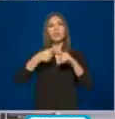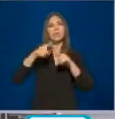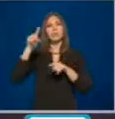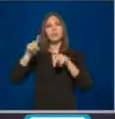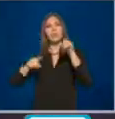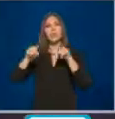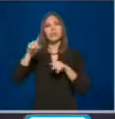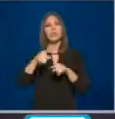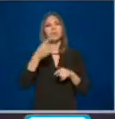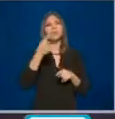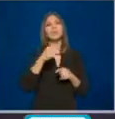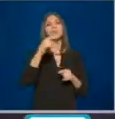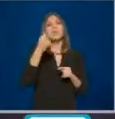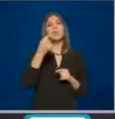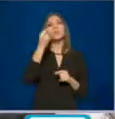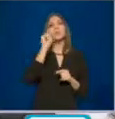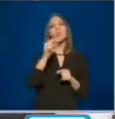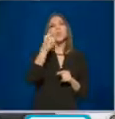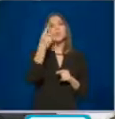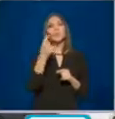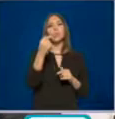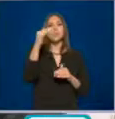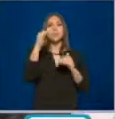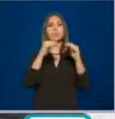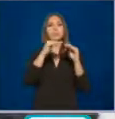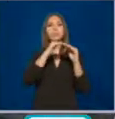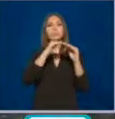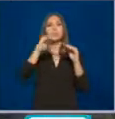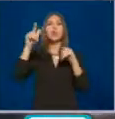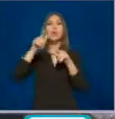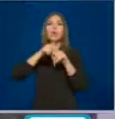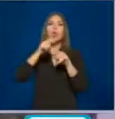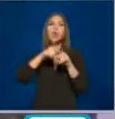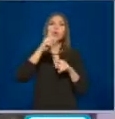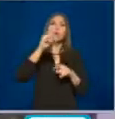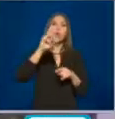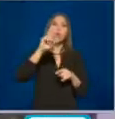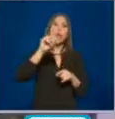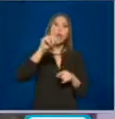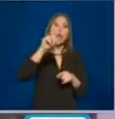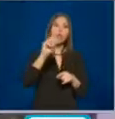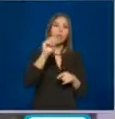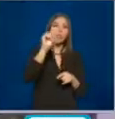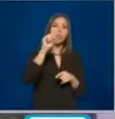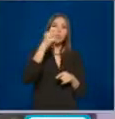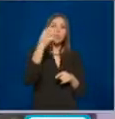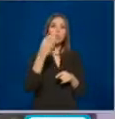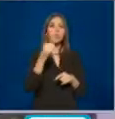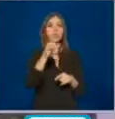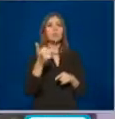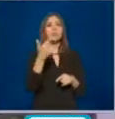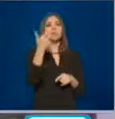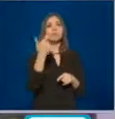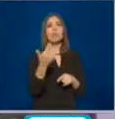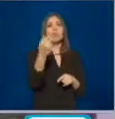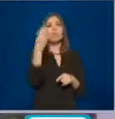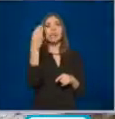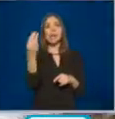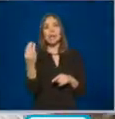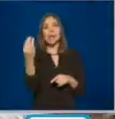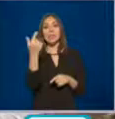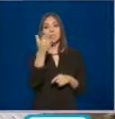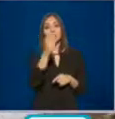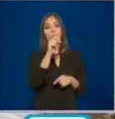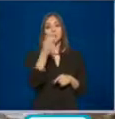1, Exactamente. punto 2, van a Exacto. dorado, a rojizo, El punto a cenizo. 3 es dorado, por ejemplo, si nos vamos para allá el 7.3, Ajá. si es 7 es que